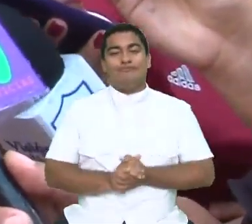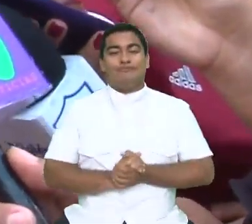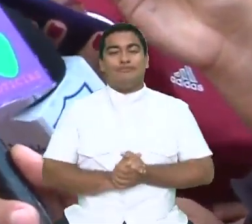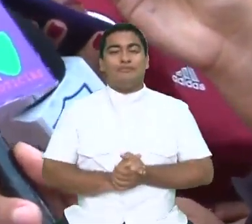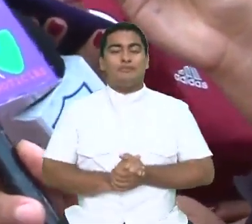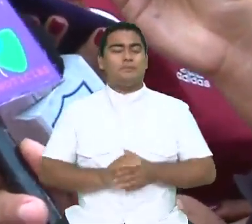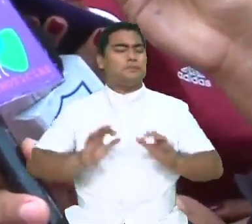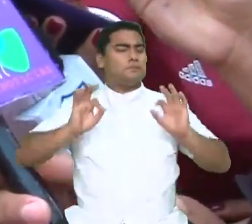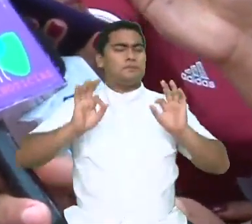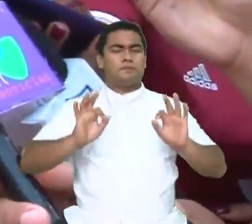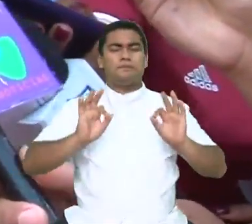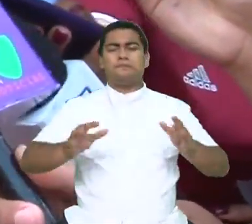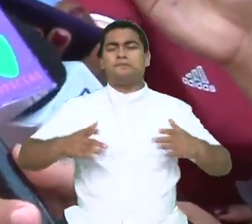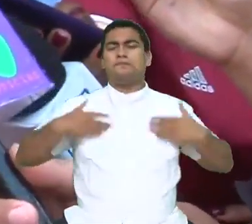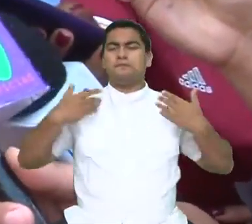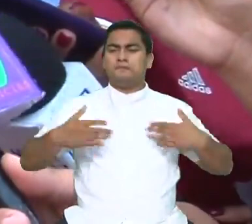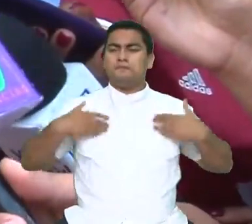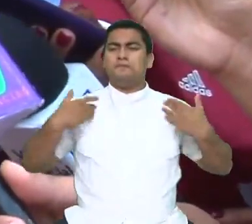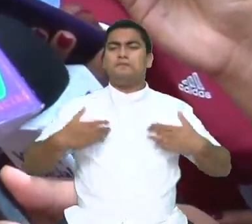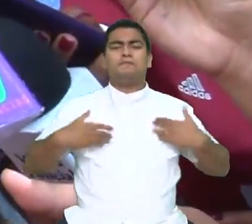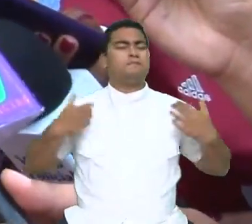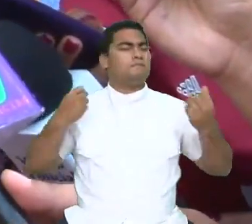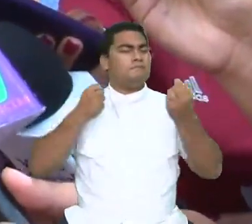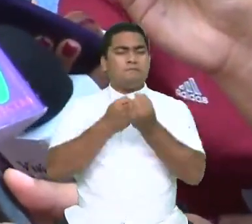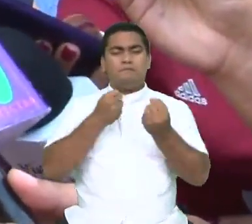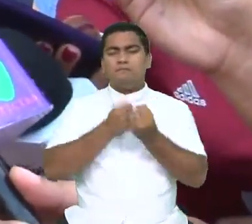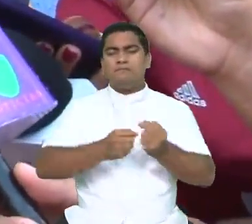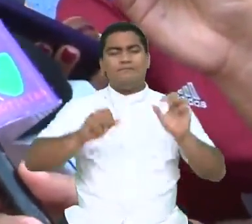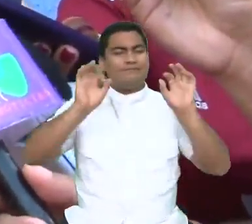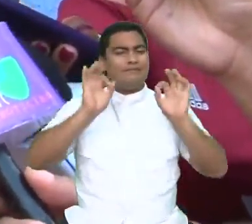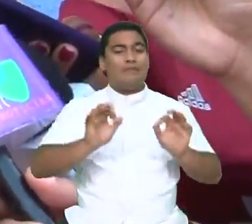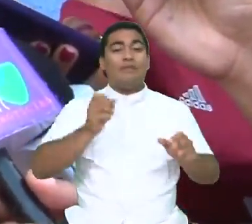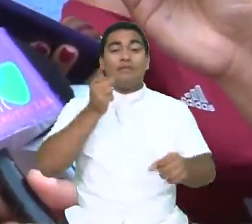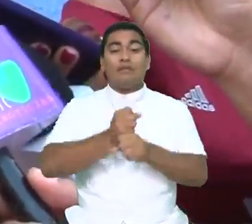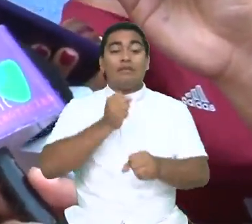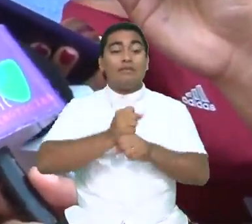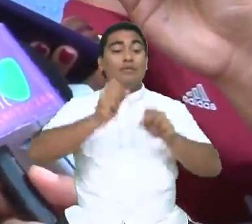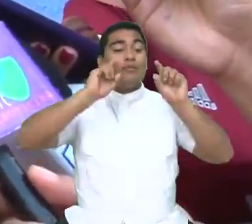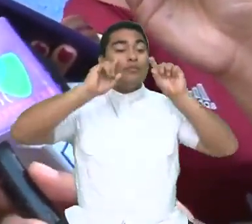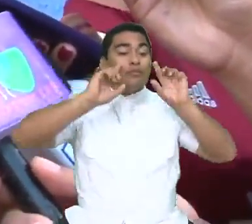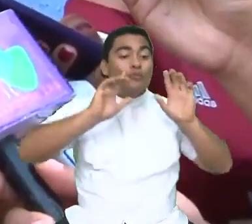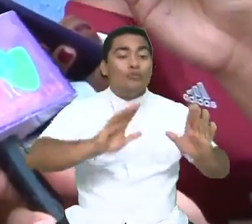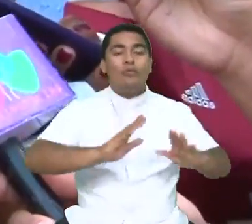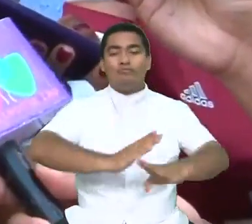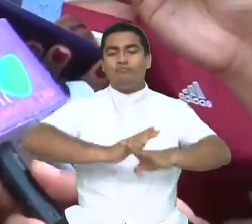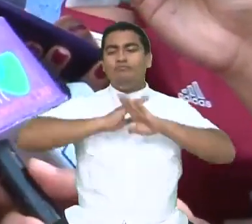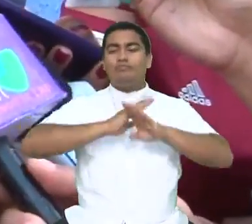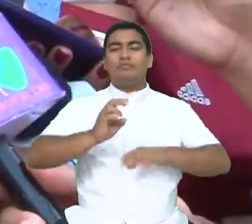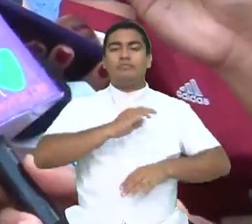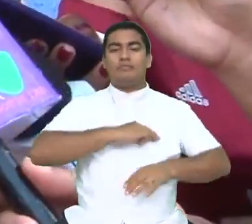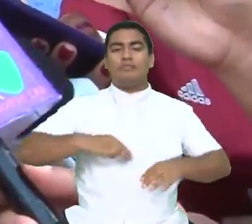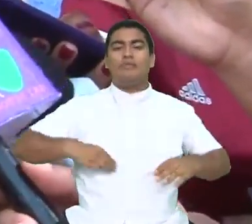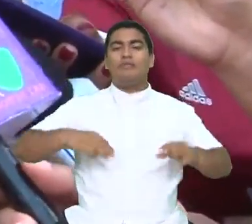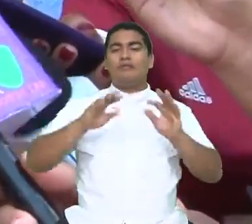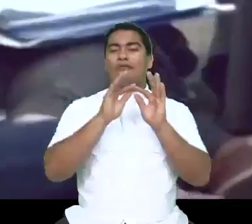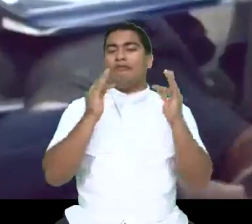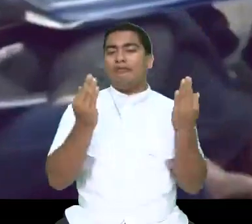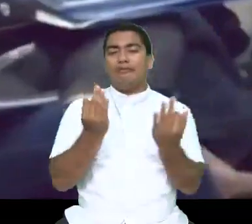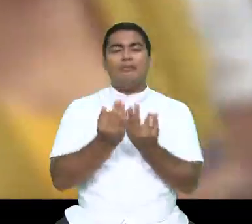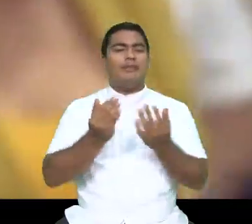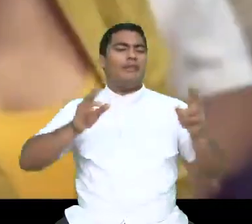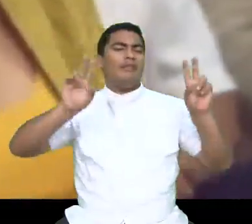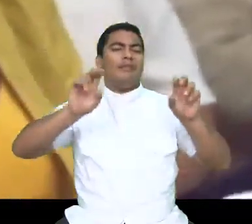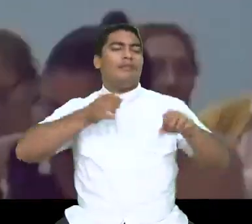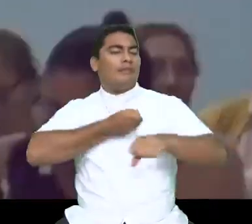contentos porque venimos a reforzar todo el trabajo preventivo que desarrolla el Ministerio de la Familia a través de las consejerías familiares.